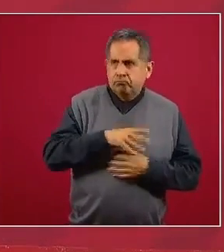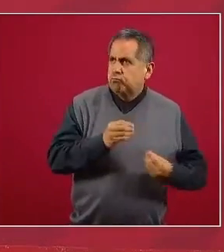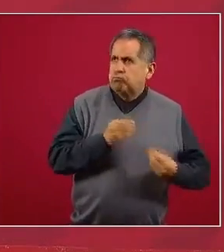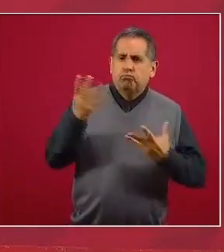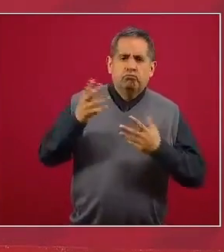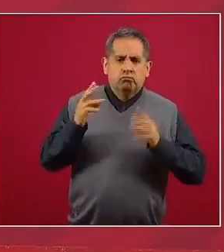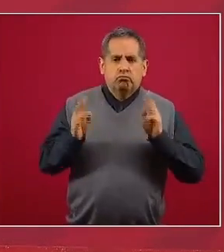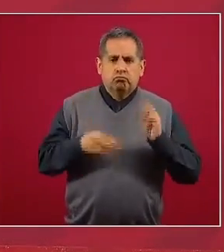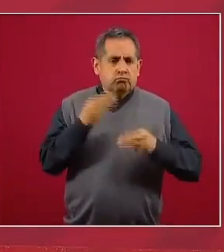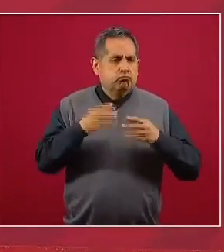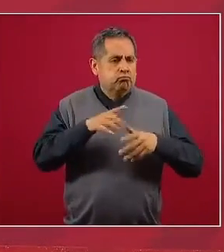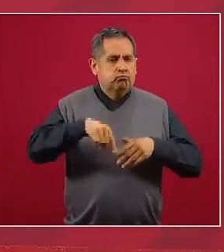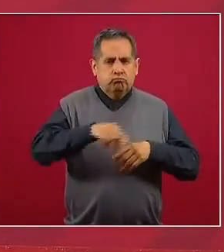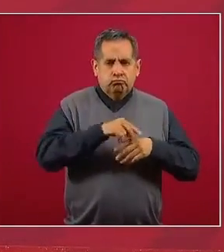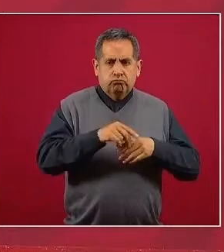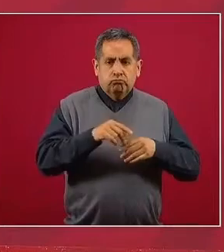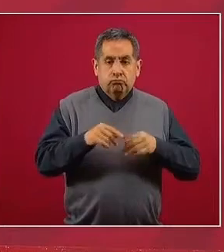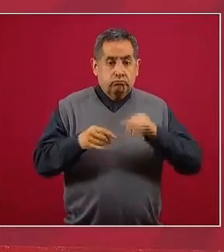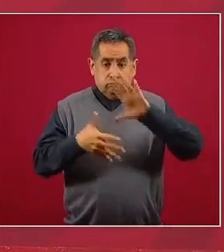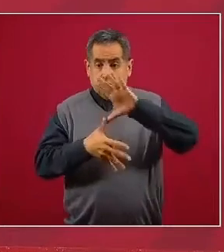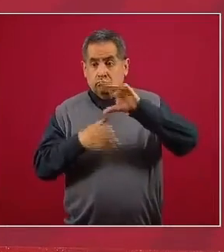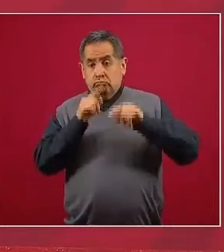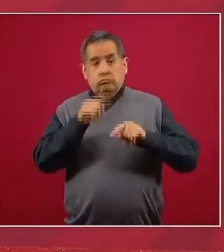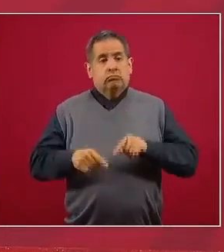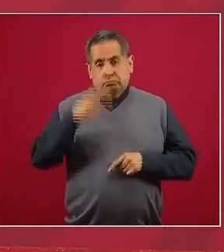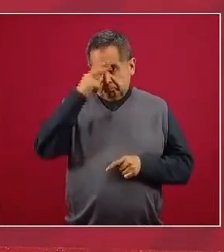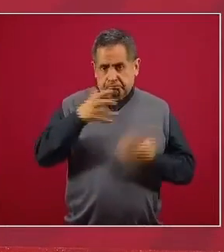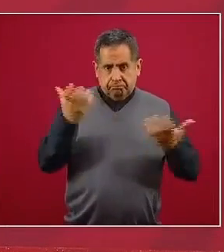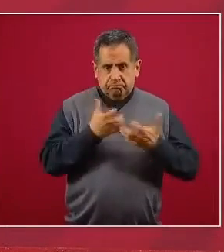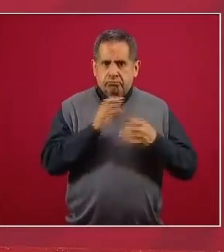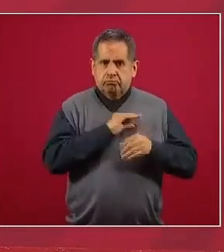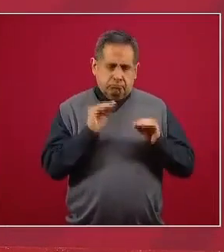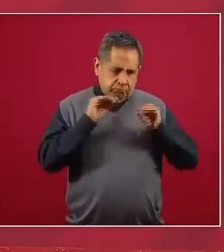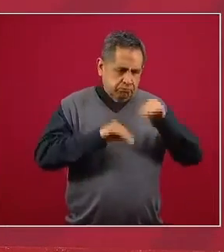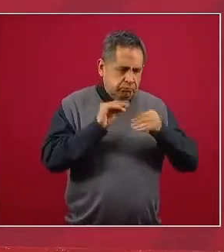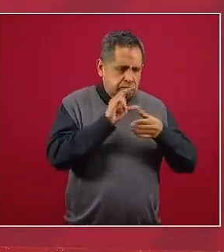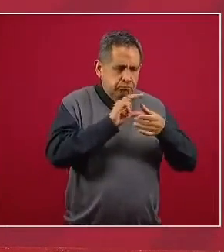ese esfuerzo en el continente.